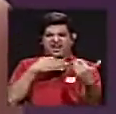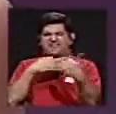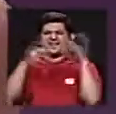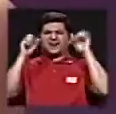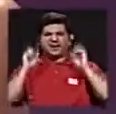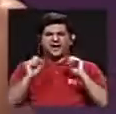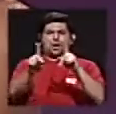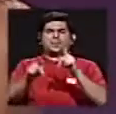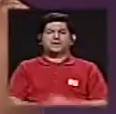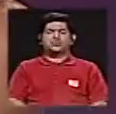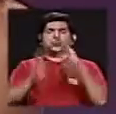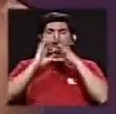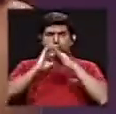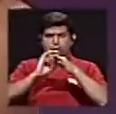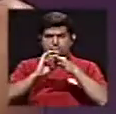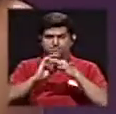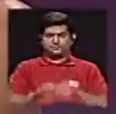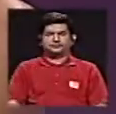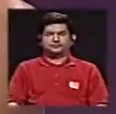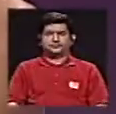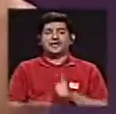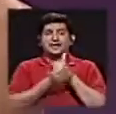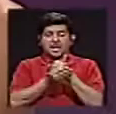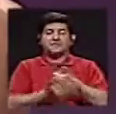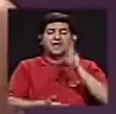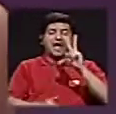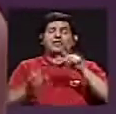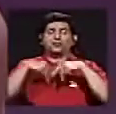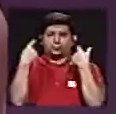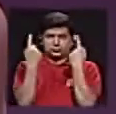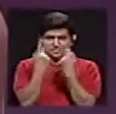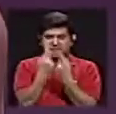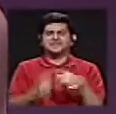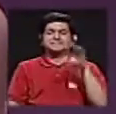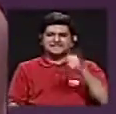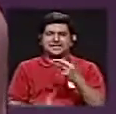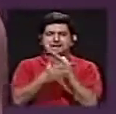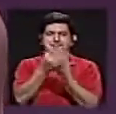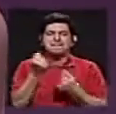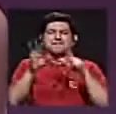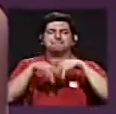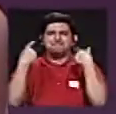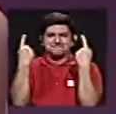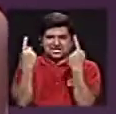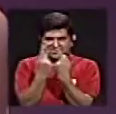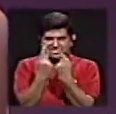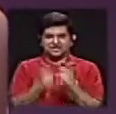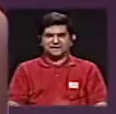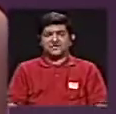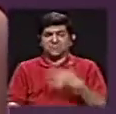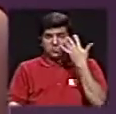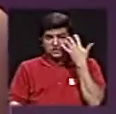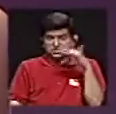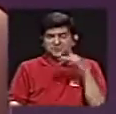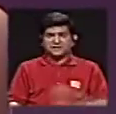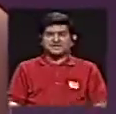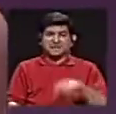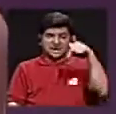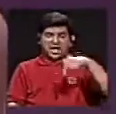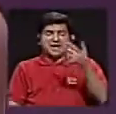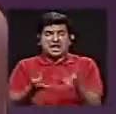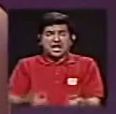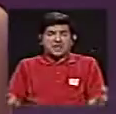posibilidad de coaliciones y favorecer al bipartidismo y favorecer al bipartidismo que parece que lo que hay medios aquí